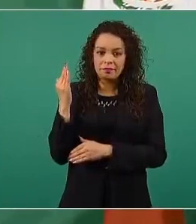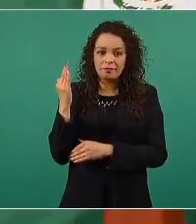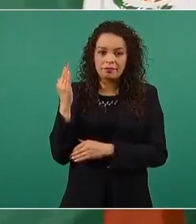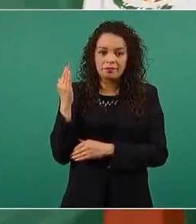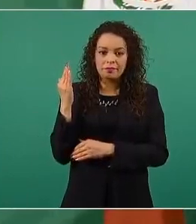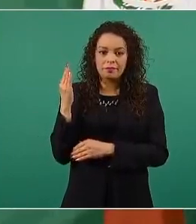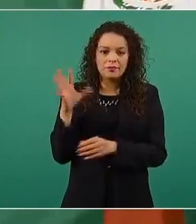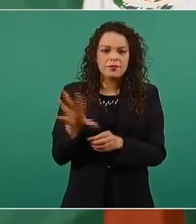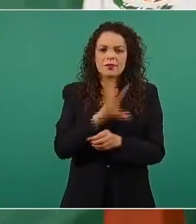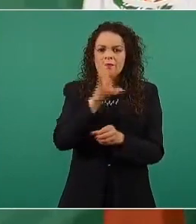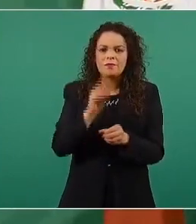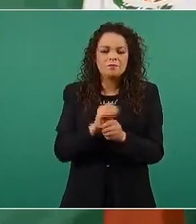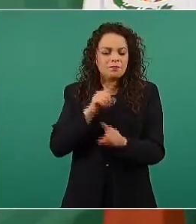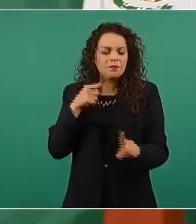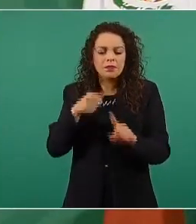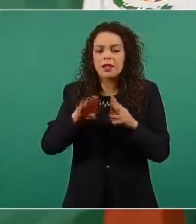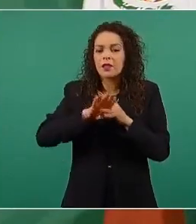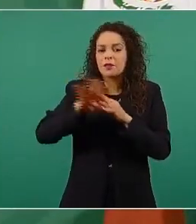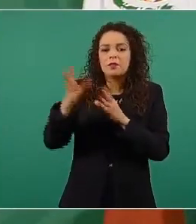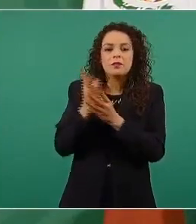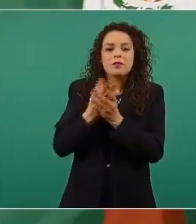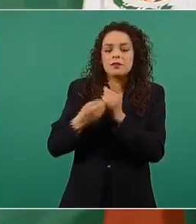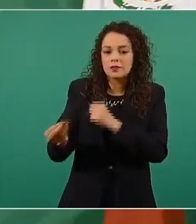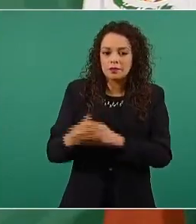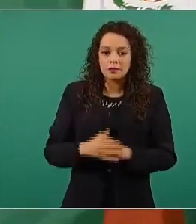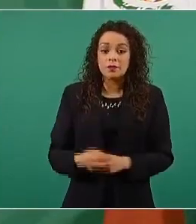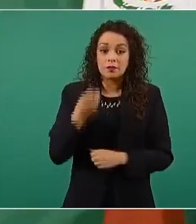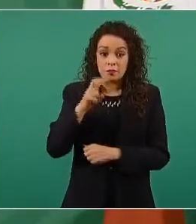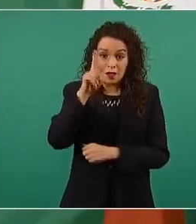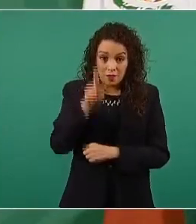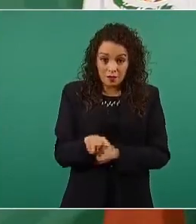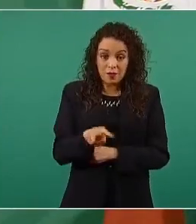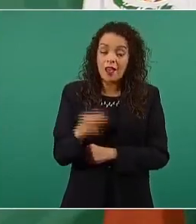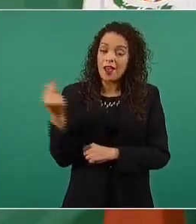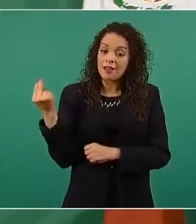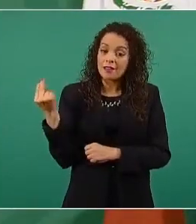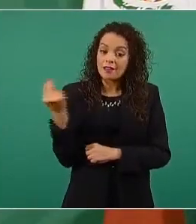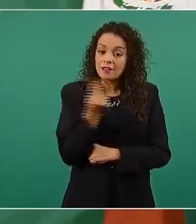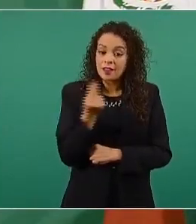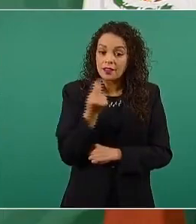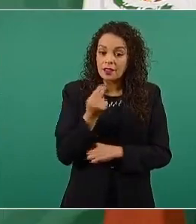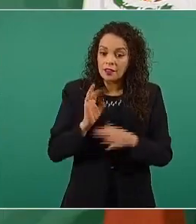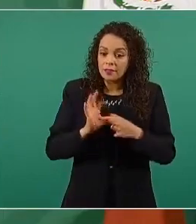Entonces, nos necesitamos así.